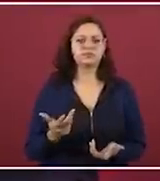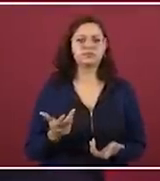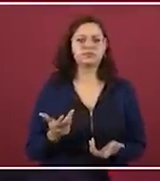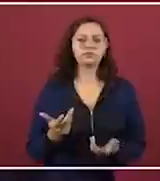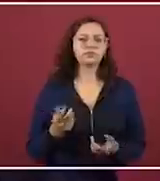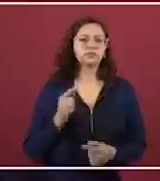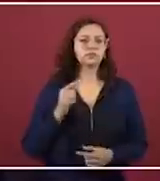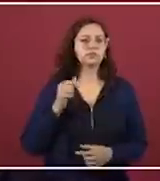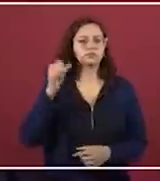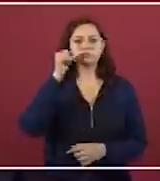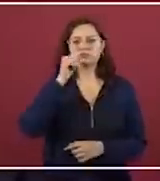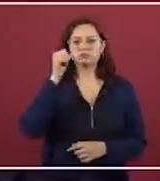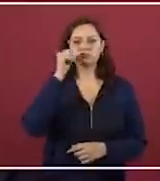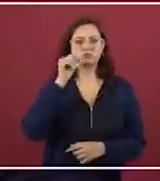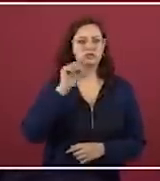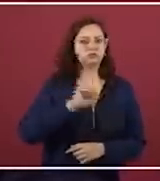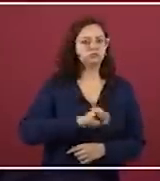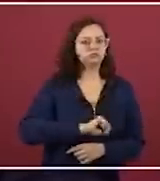subiendo.